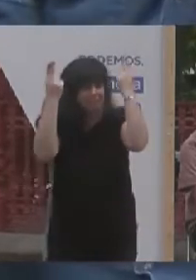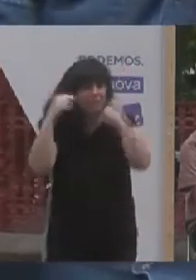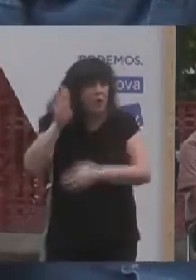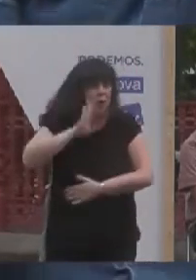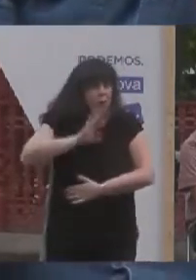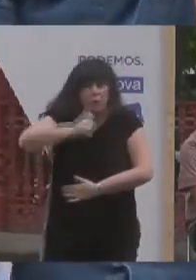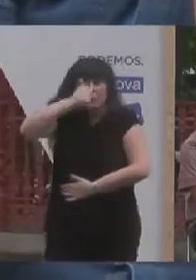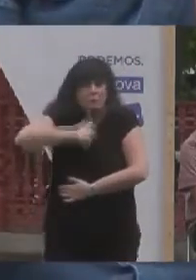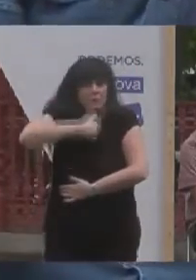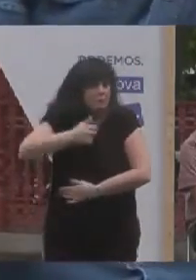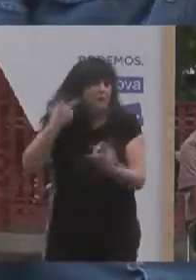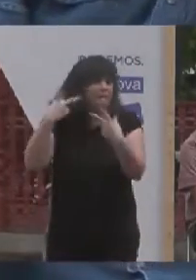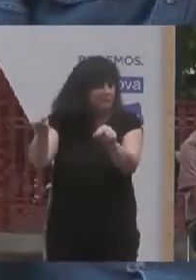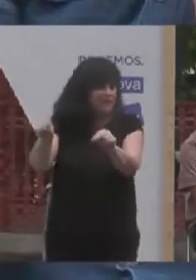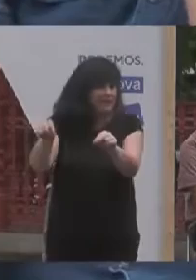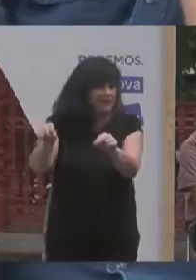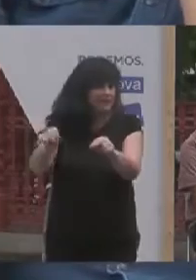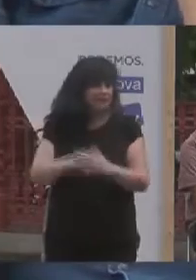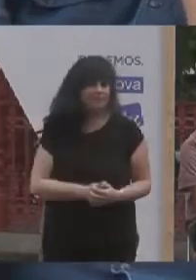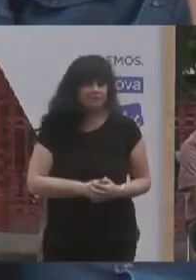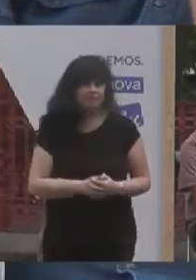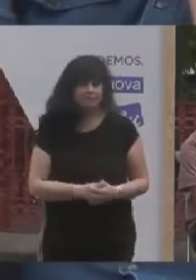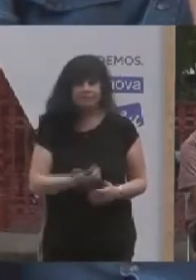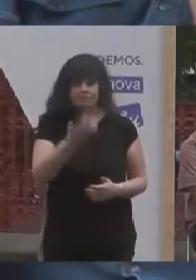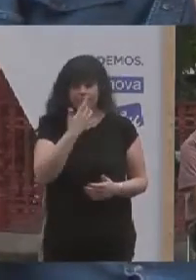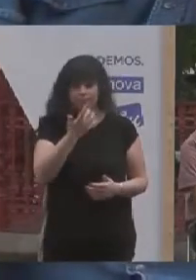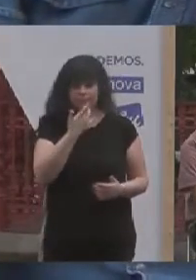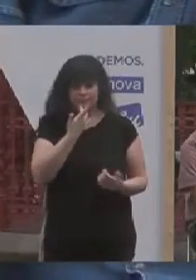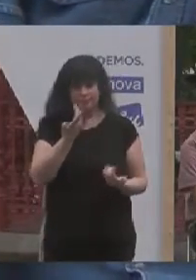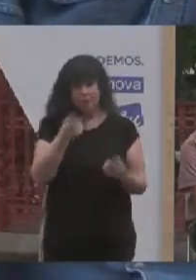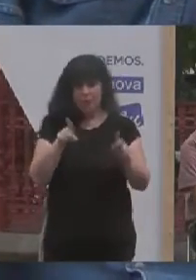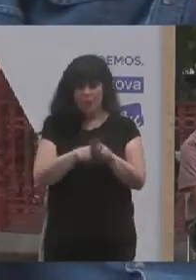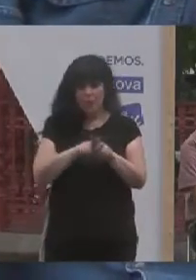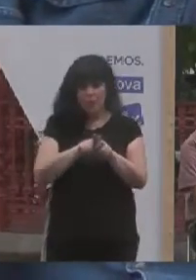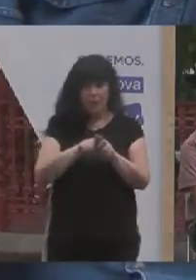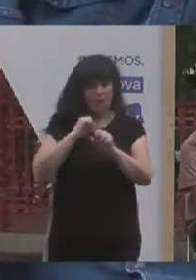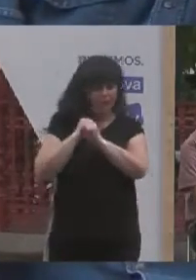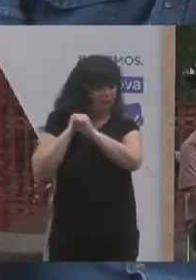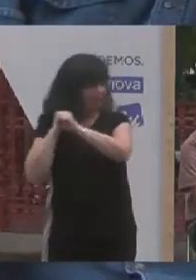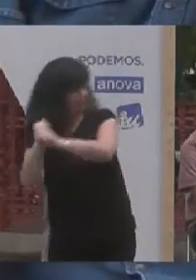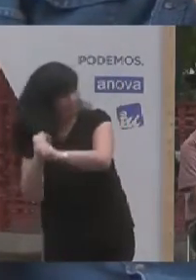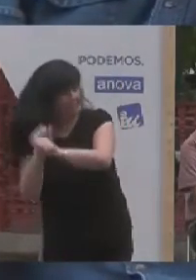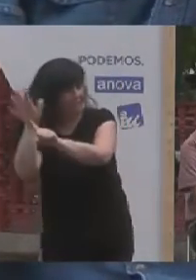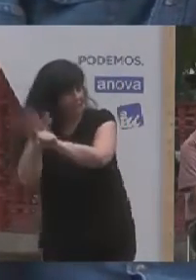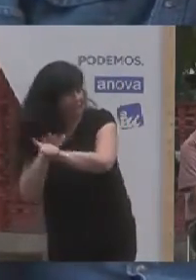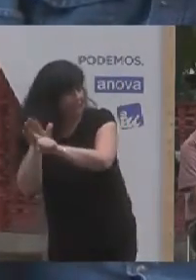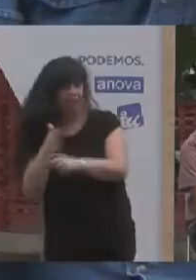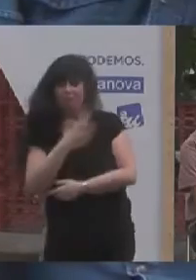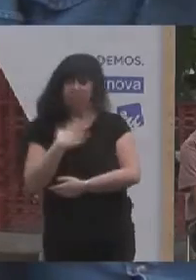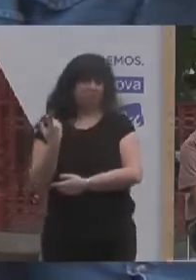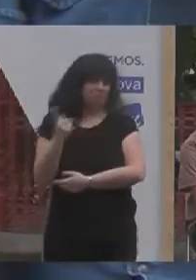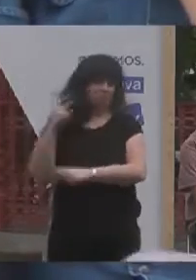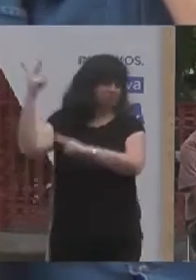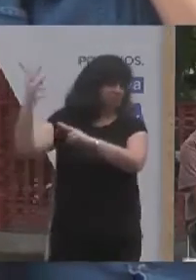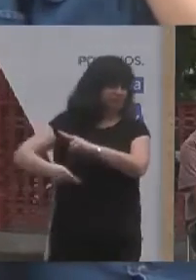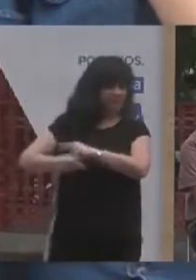corrupción, nin co caciquismo, que xa non quere caer nas súas redes clientelares, que xa non soporta nin consinte máis